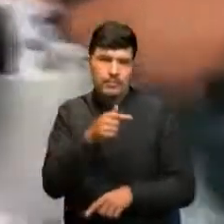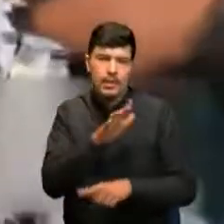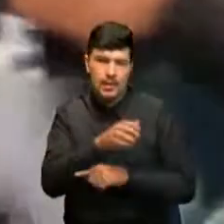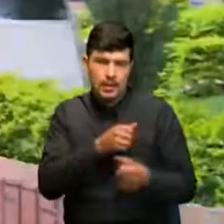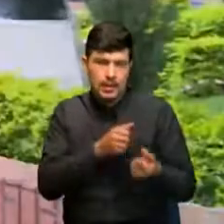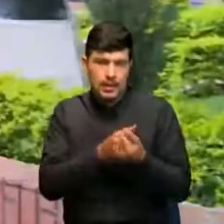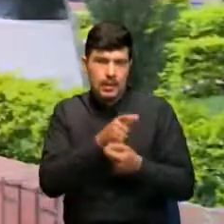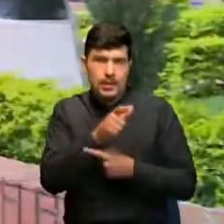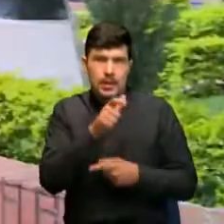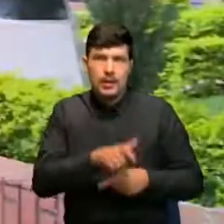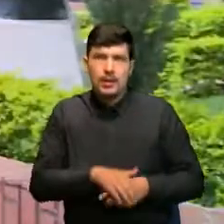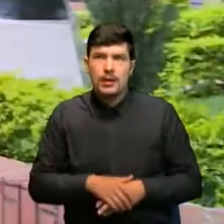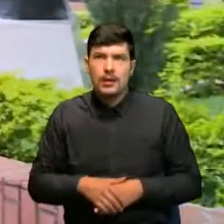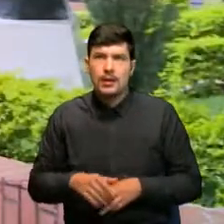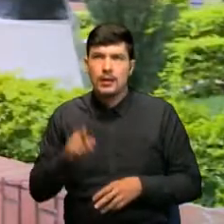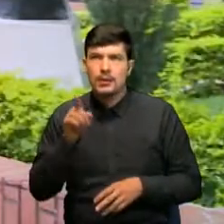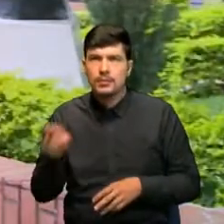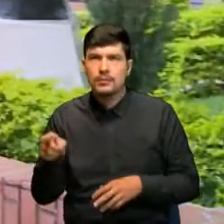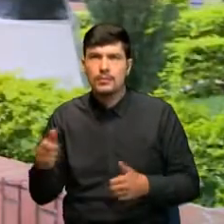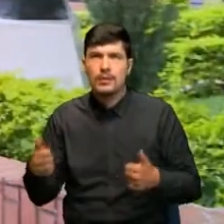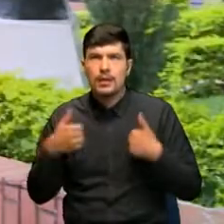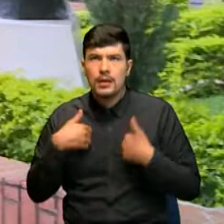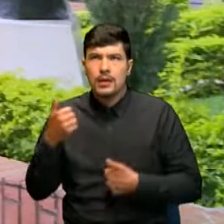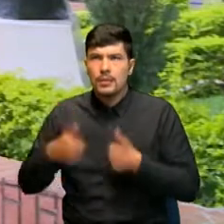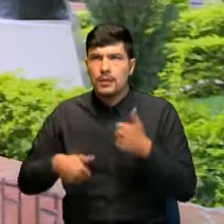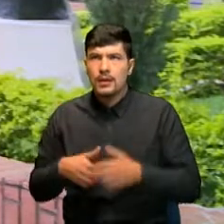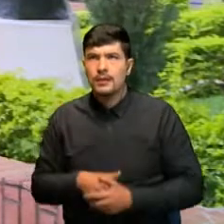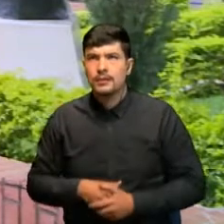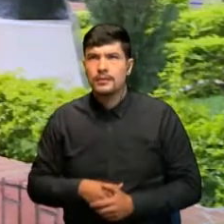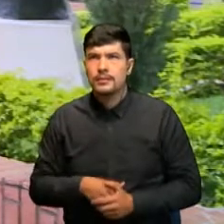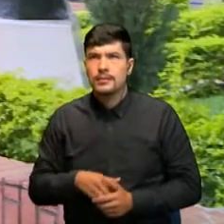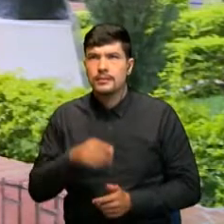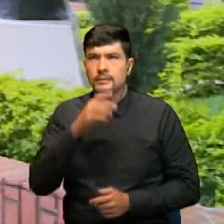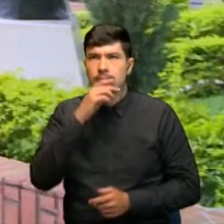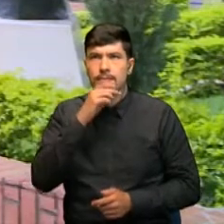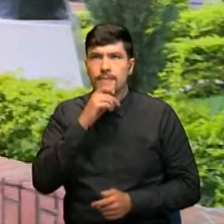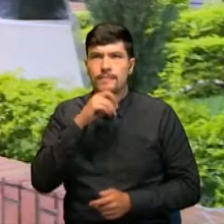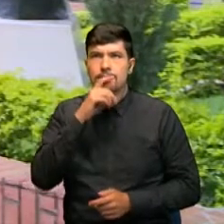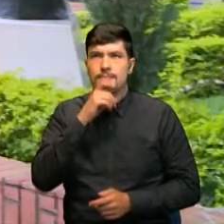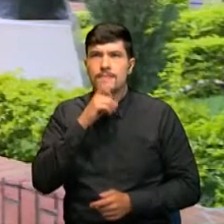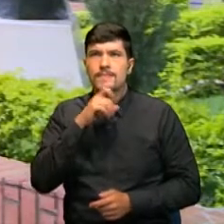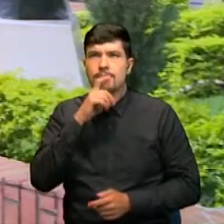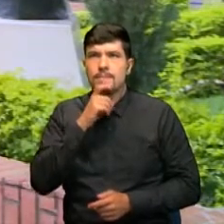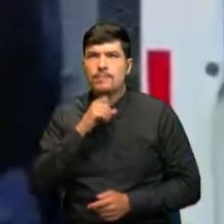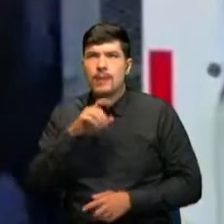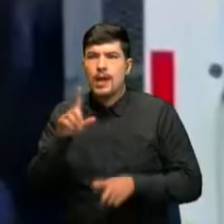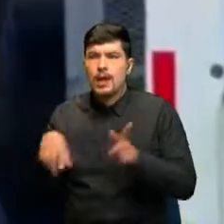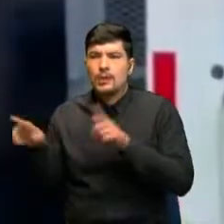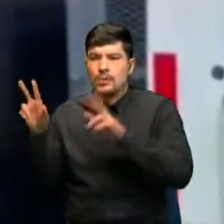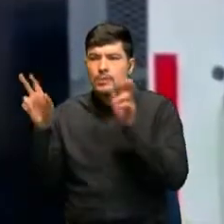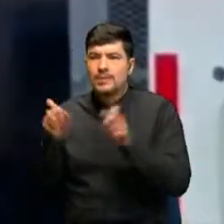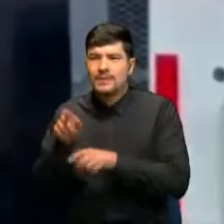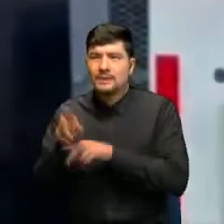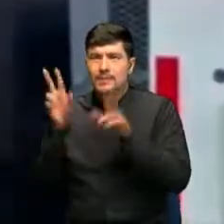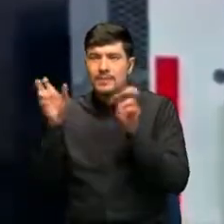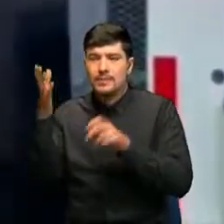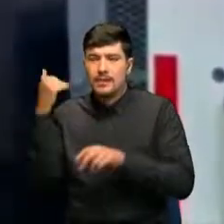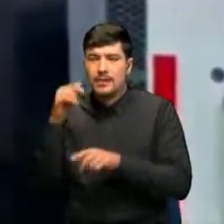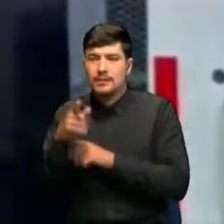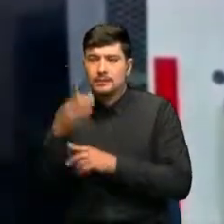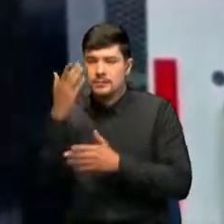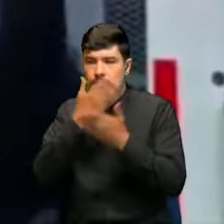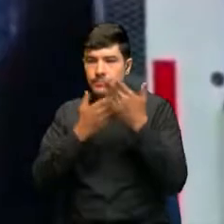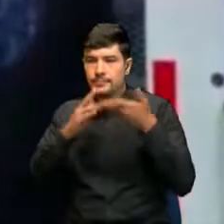Valderrama. ¿Qué tiene a favor? Pues digamos que hay unos elementos de los cuales he hablado que